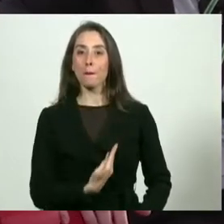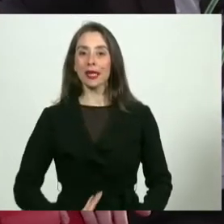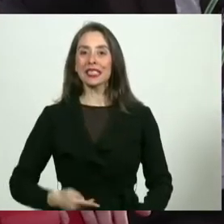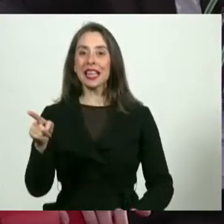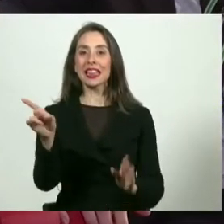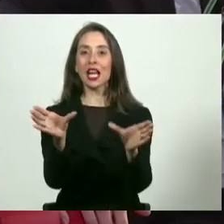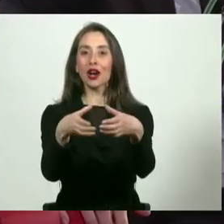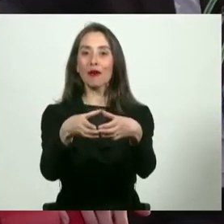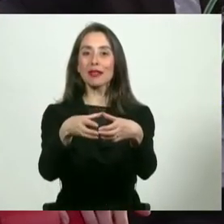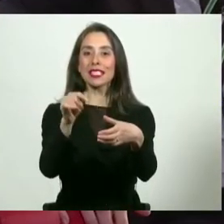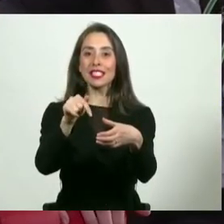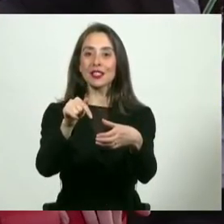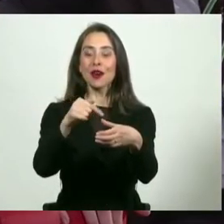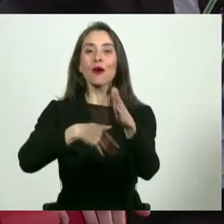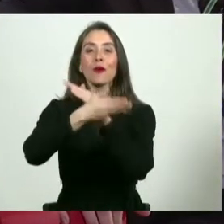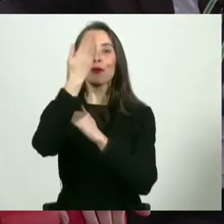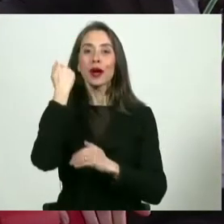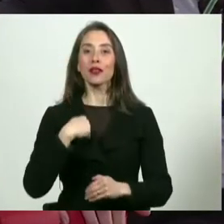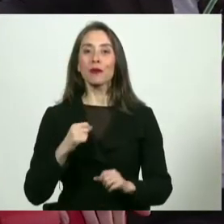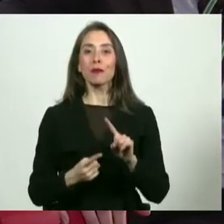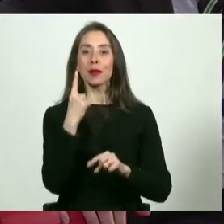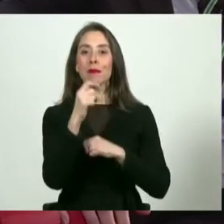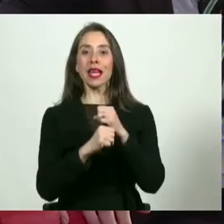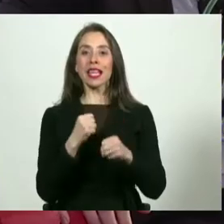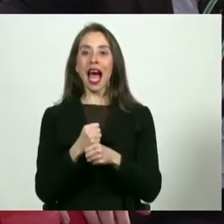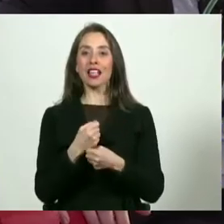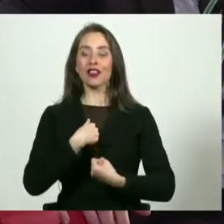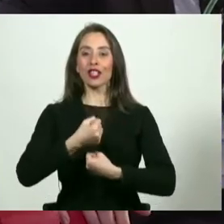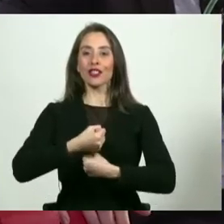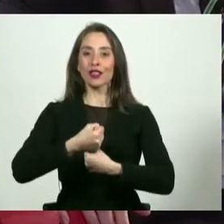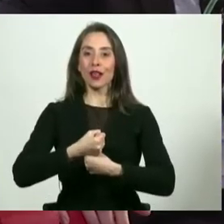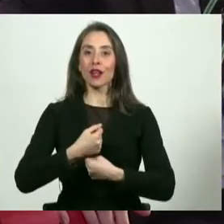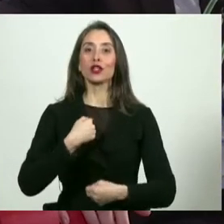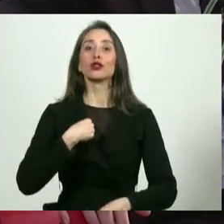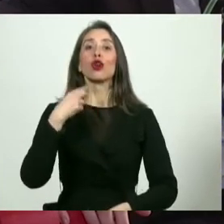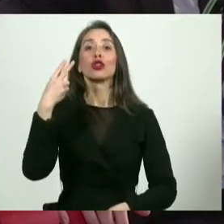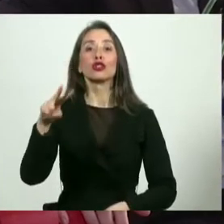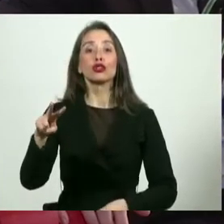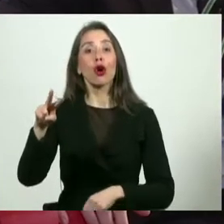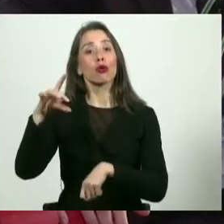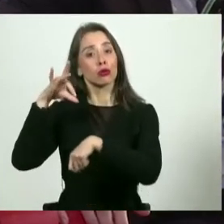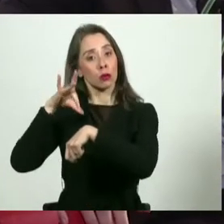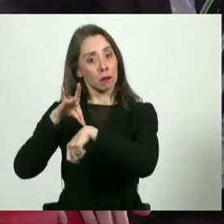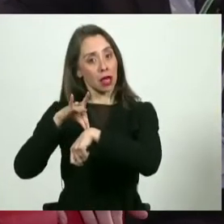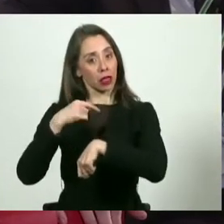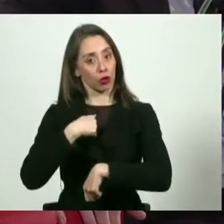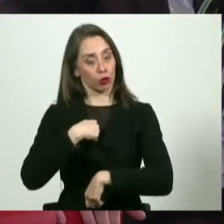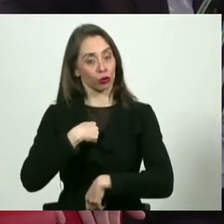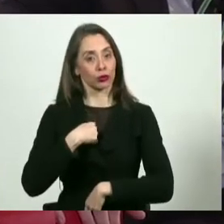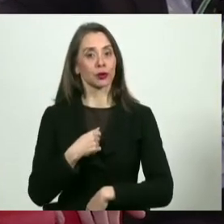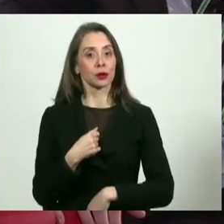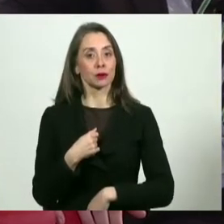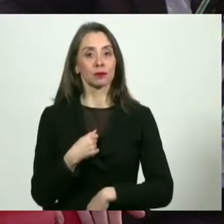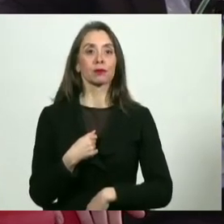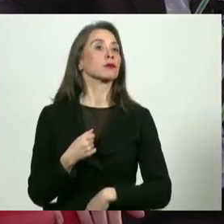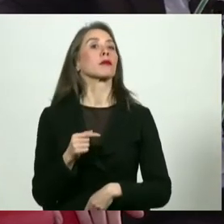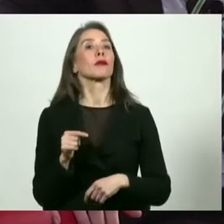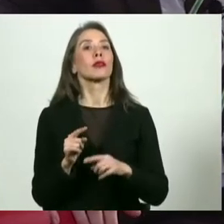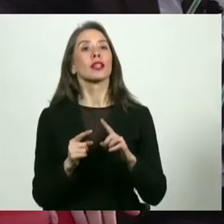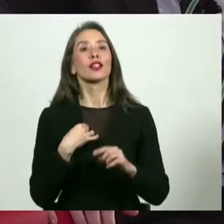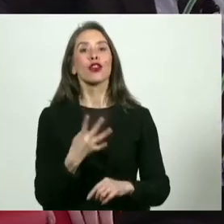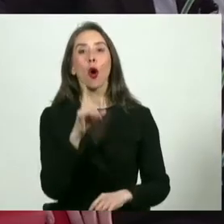comisión en mi primer año de trabajo. Yo vengo del mundo de la medicina, un caso especial,